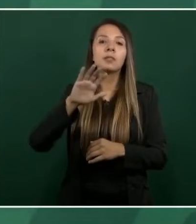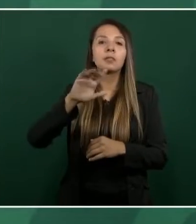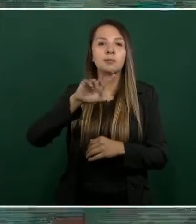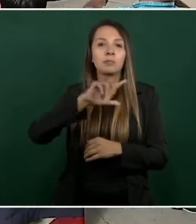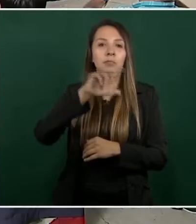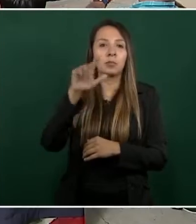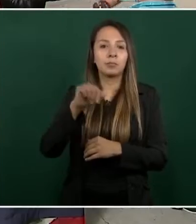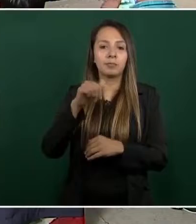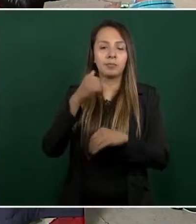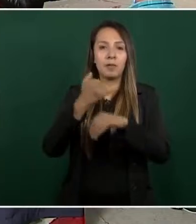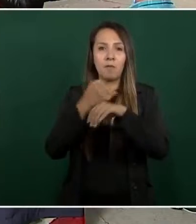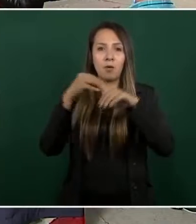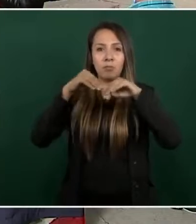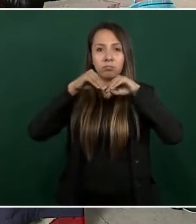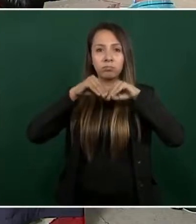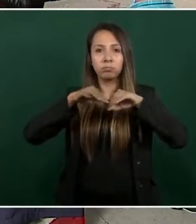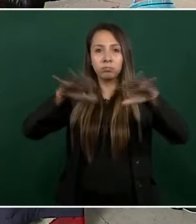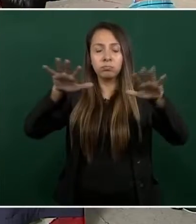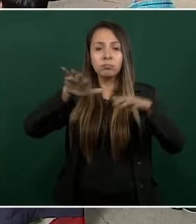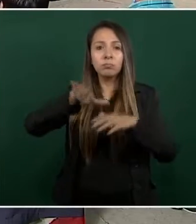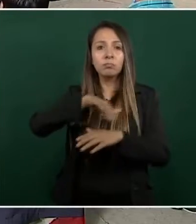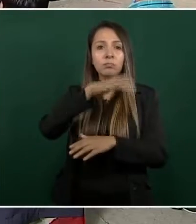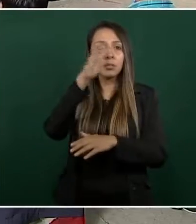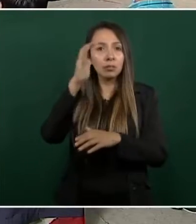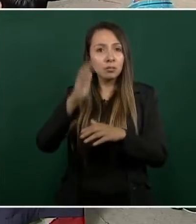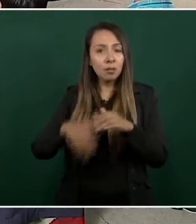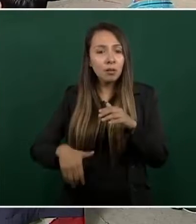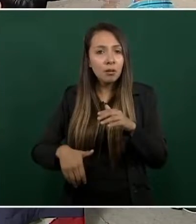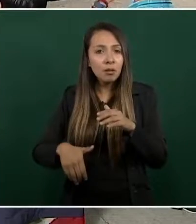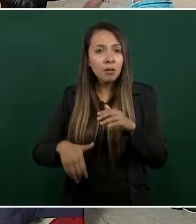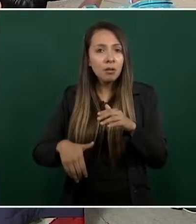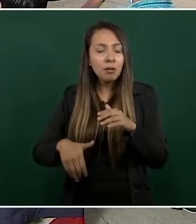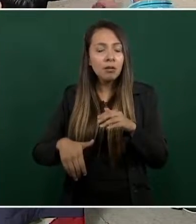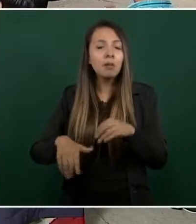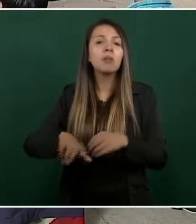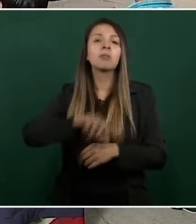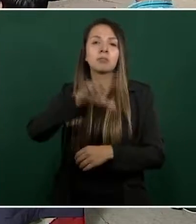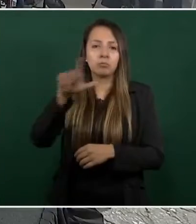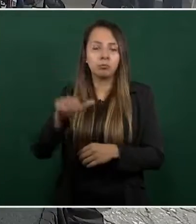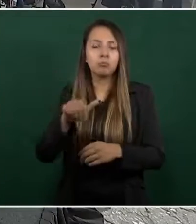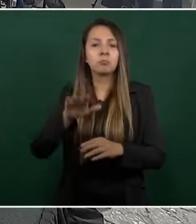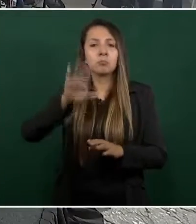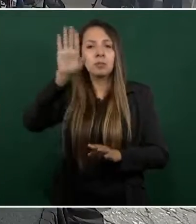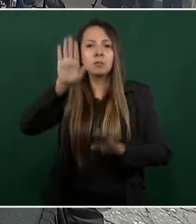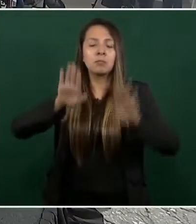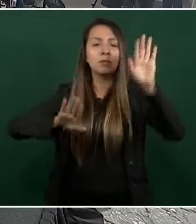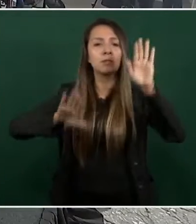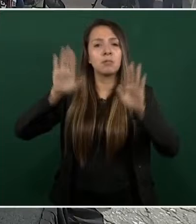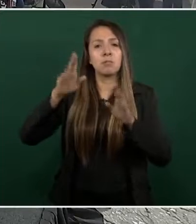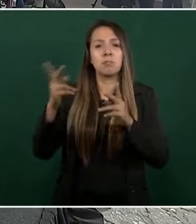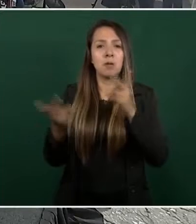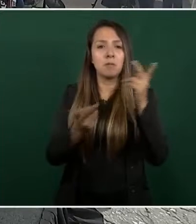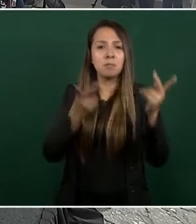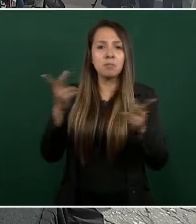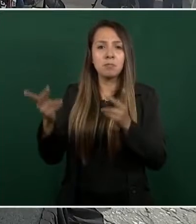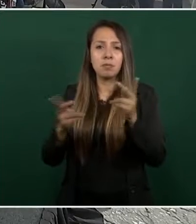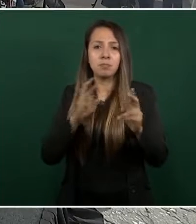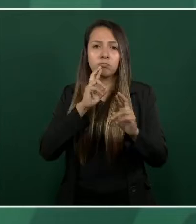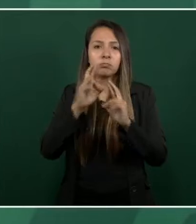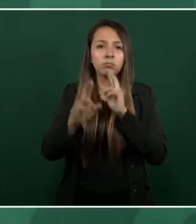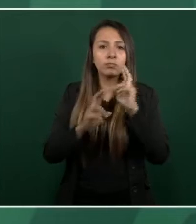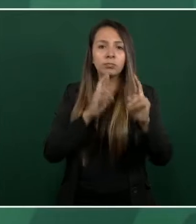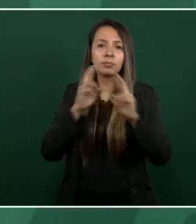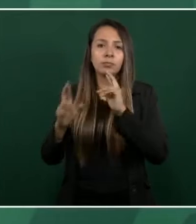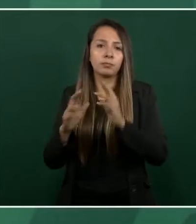este informe, ya abrimos para preguntas y respuestas. Ese es